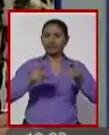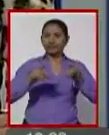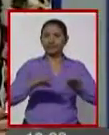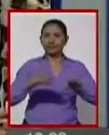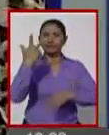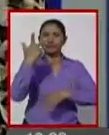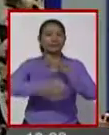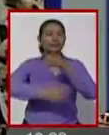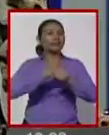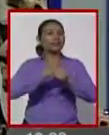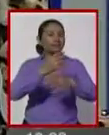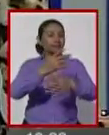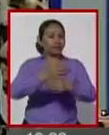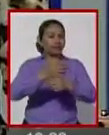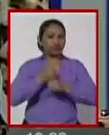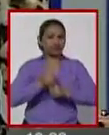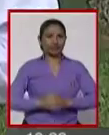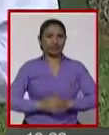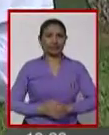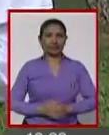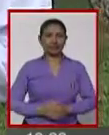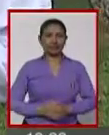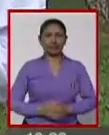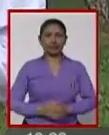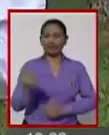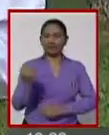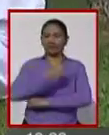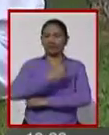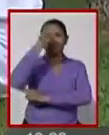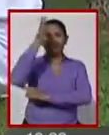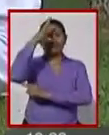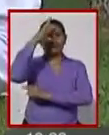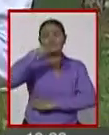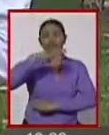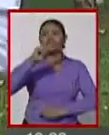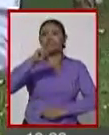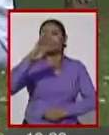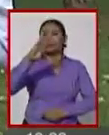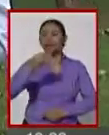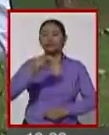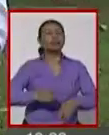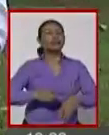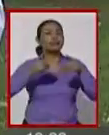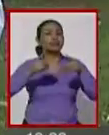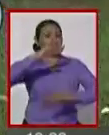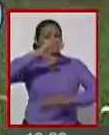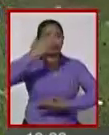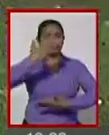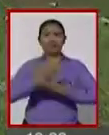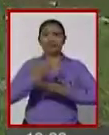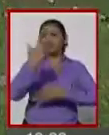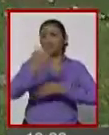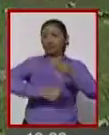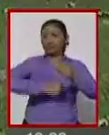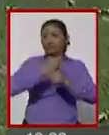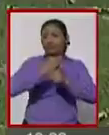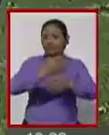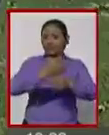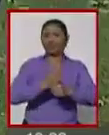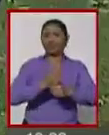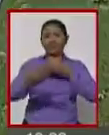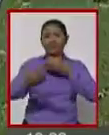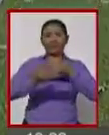menor de 3 años fue raptado. En el Día del Padre, un hombre de 26 años denuncia que su hijo de 3 años fue raptado